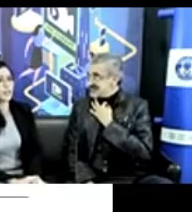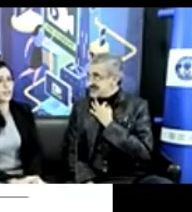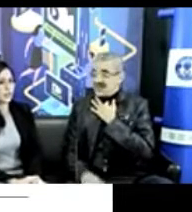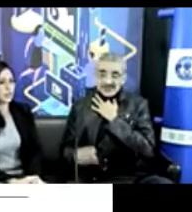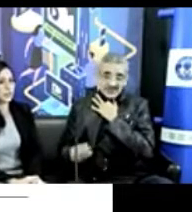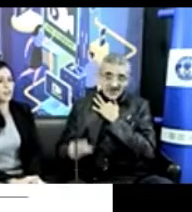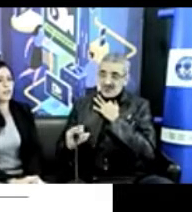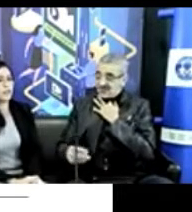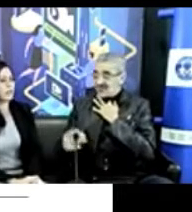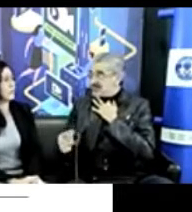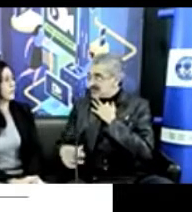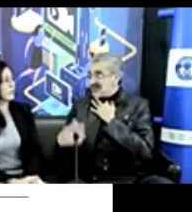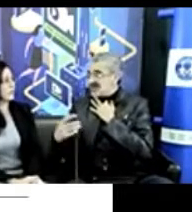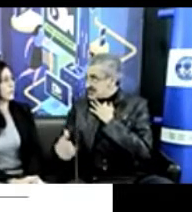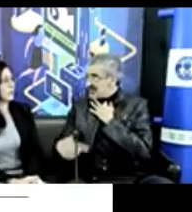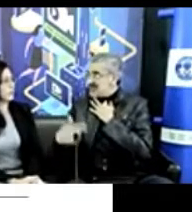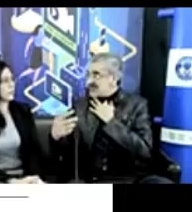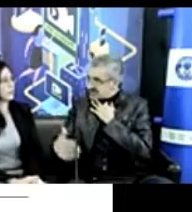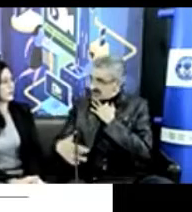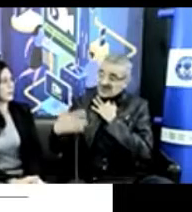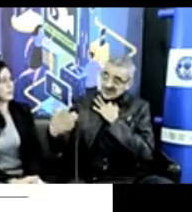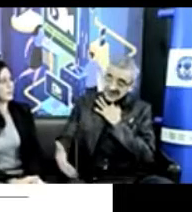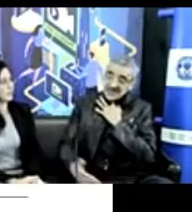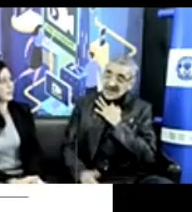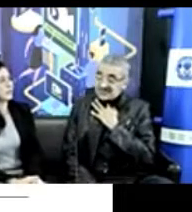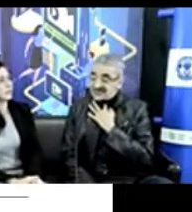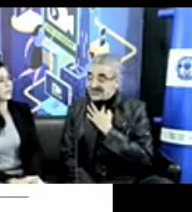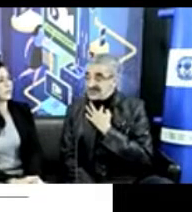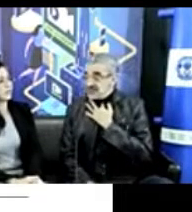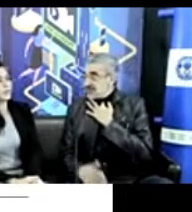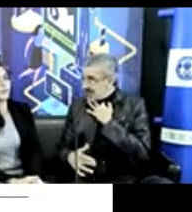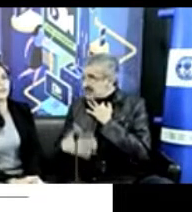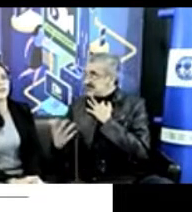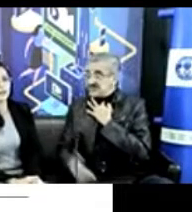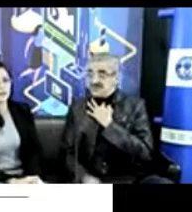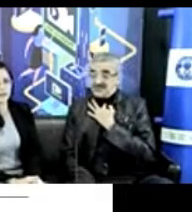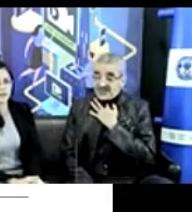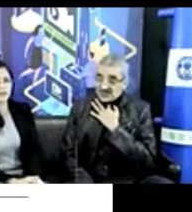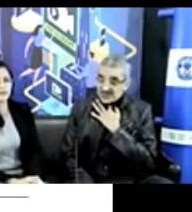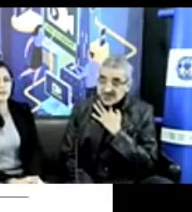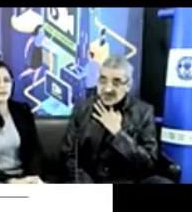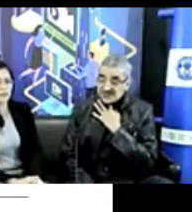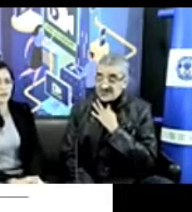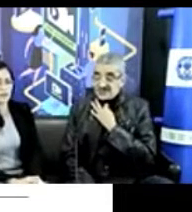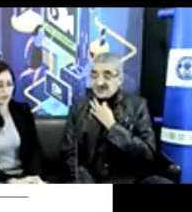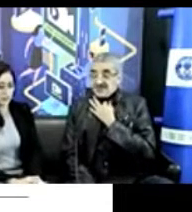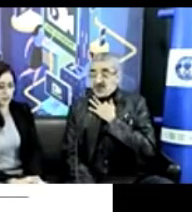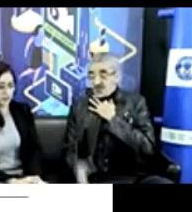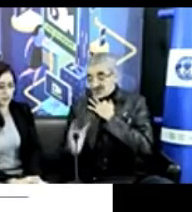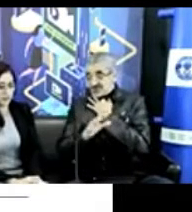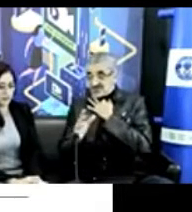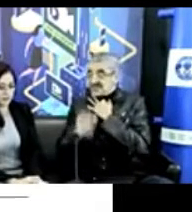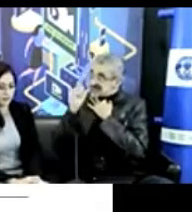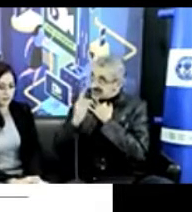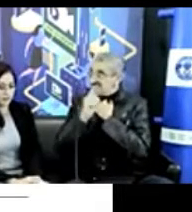diferentes: tabaco, alcohol, marihuana, cocaína, alucinógenos, inhalantes, opiáceos, alucinógenos.